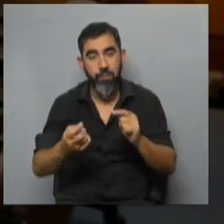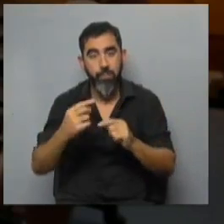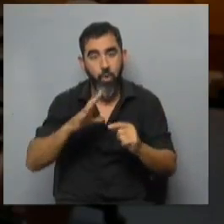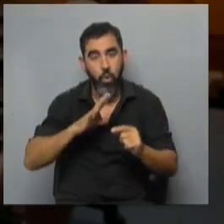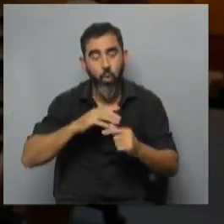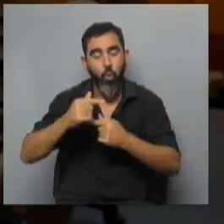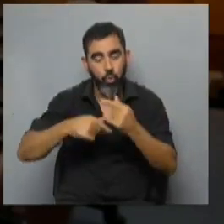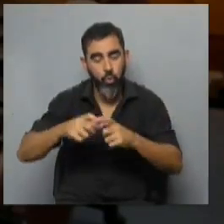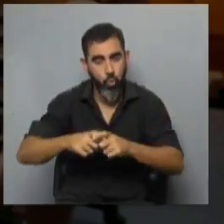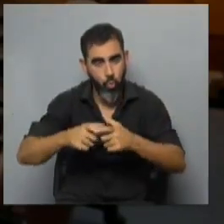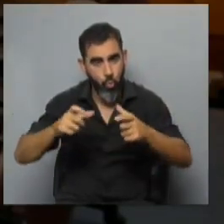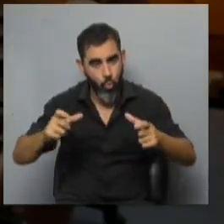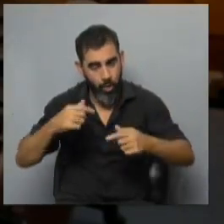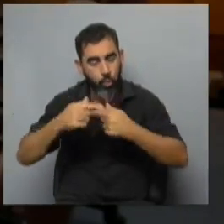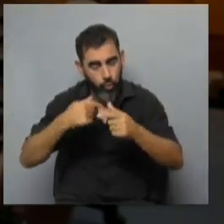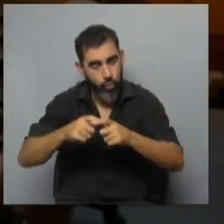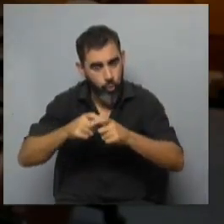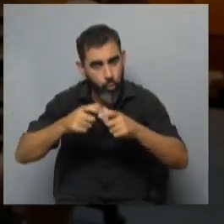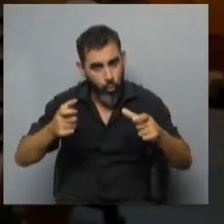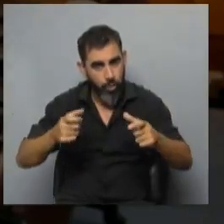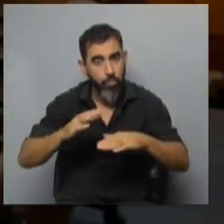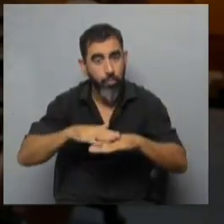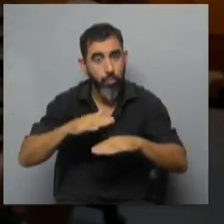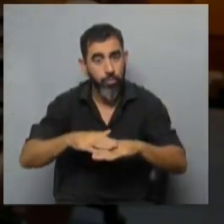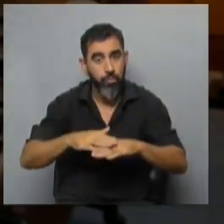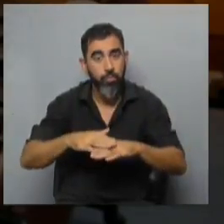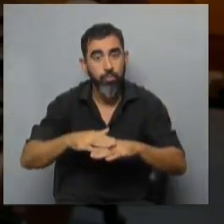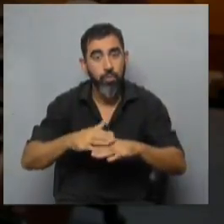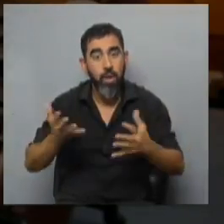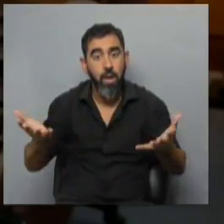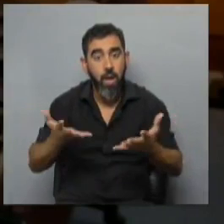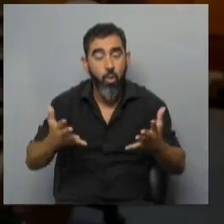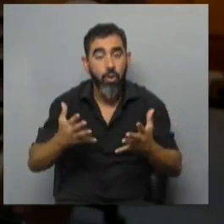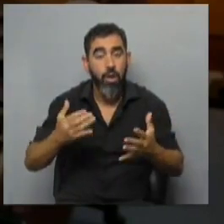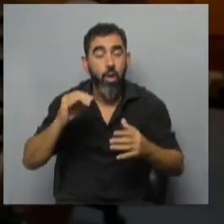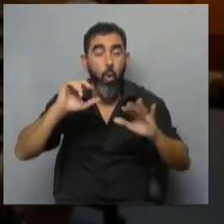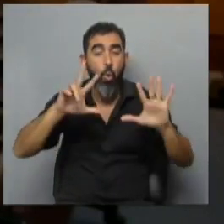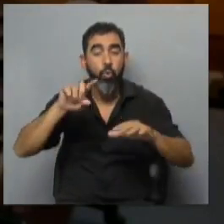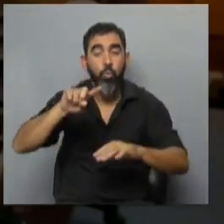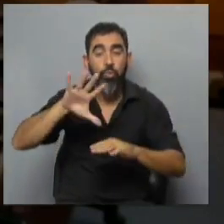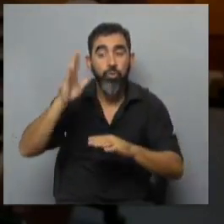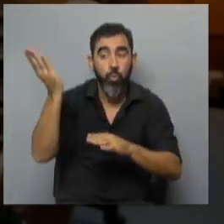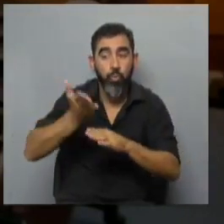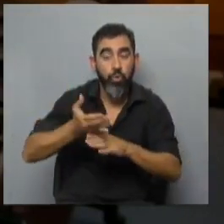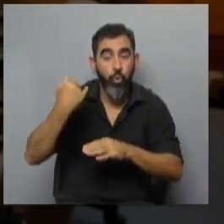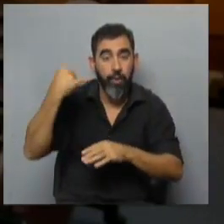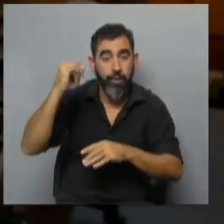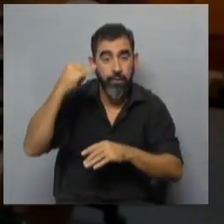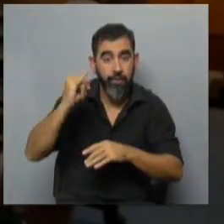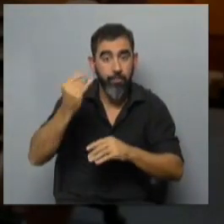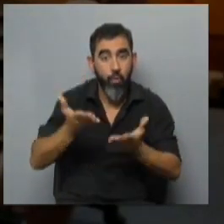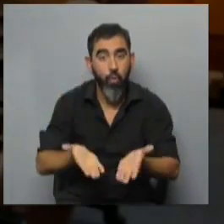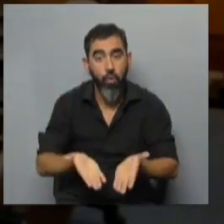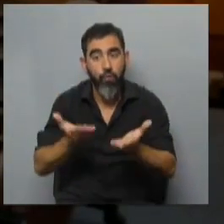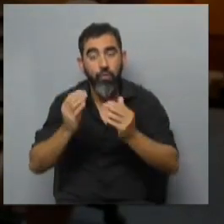en fase expansiva si seguimos con una fase parcial porque seguimos con hoy tenemos una tasa del 8 y medio por ciento cuando la inflación